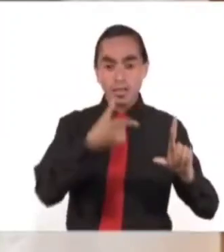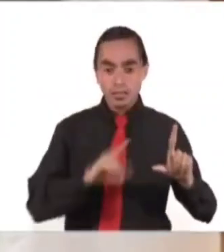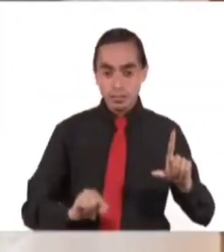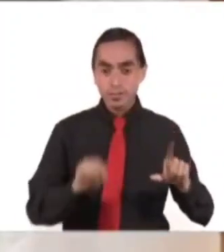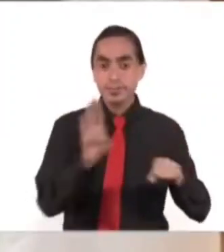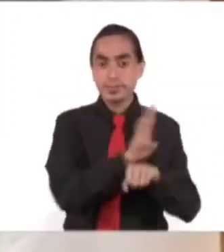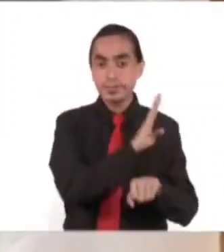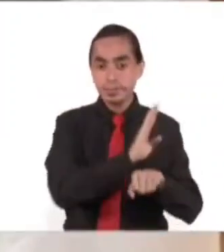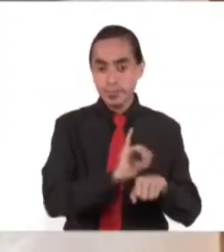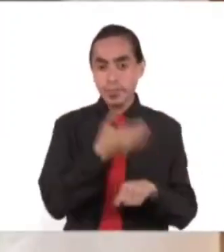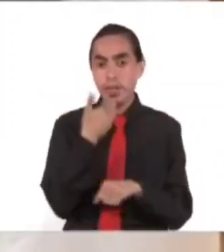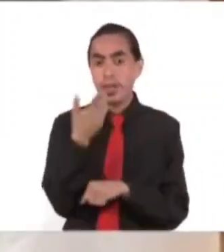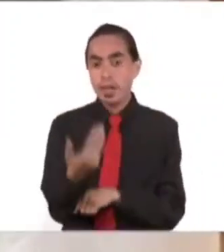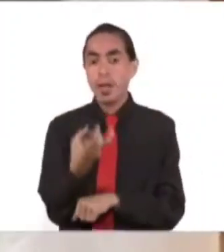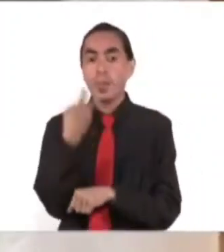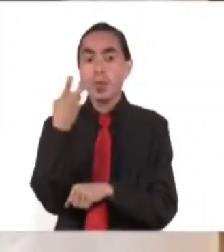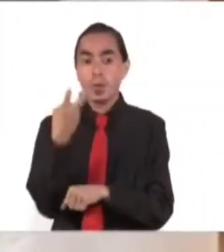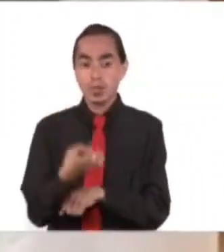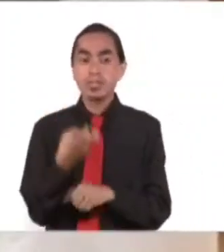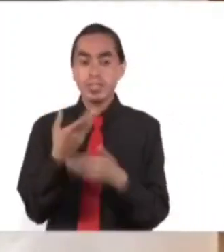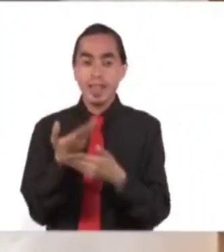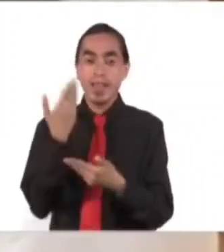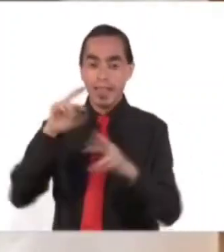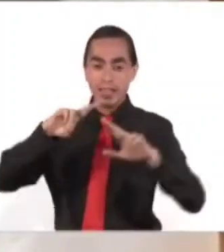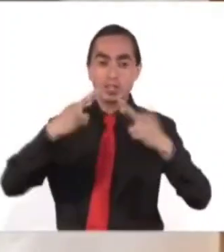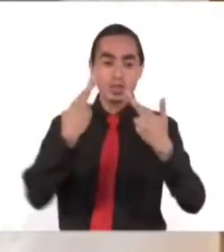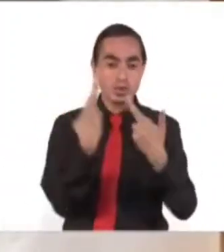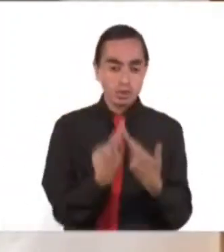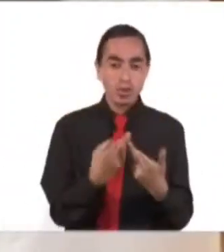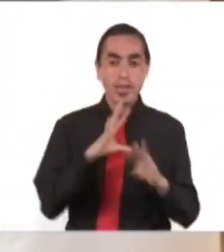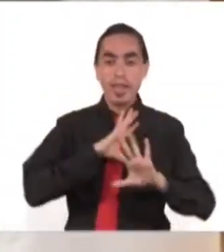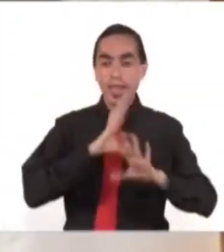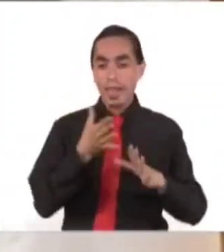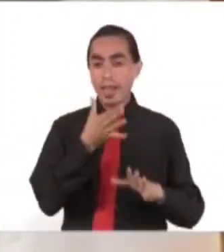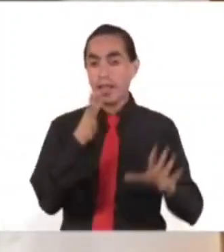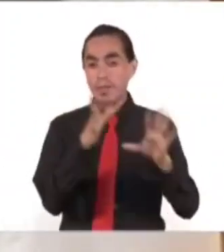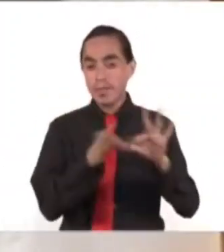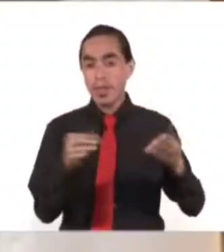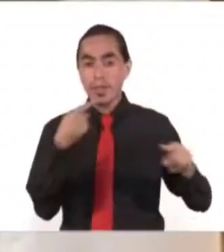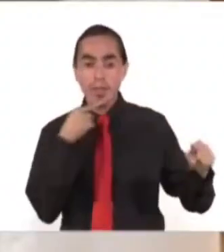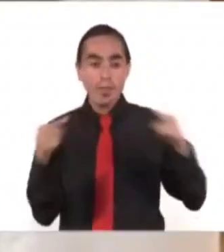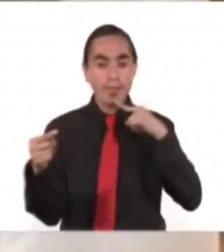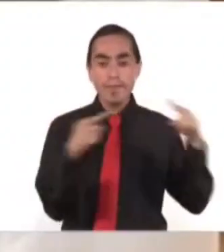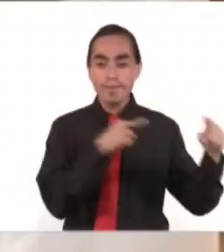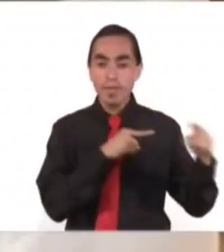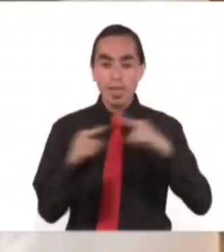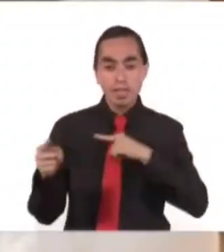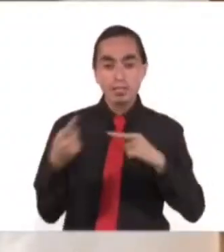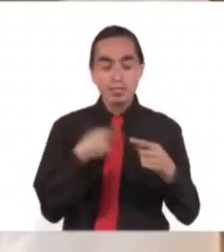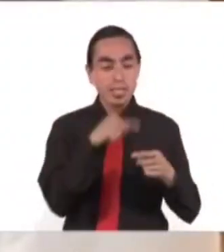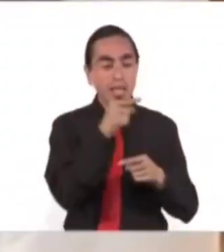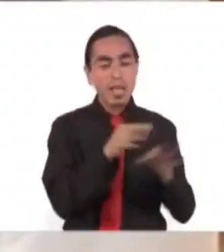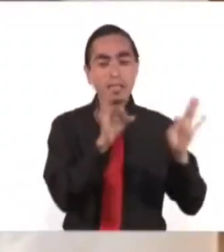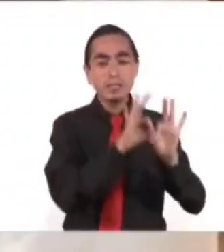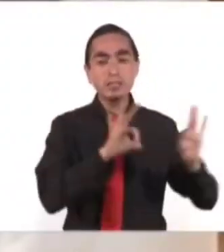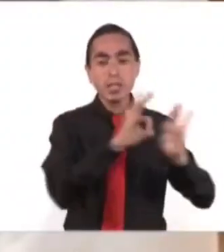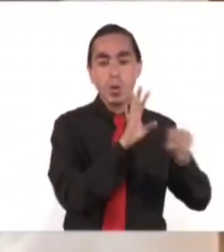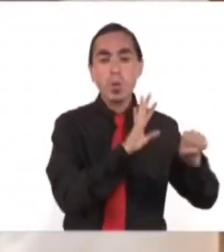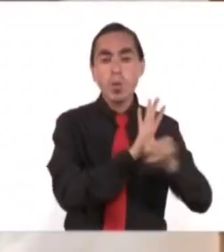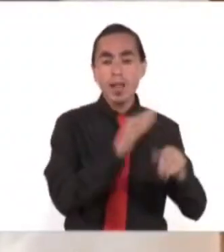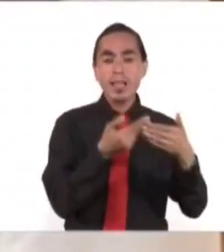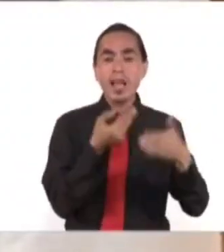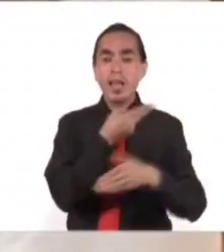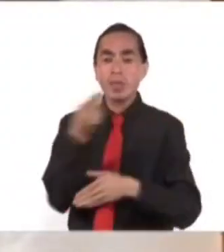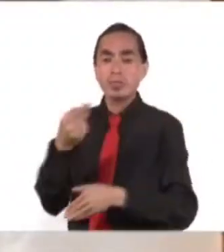Y por eso hemos discutido en esas reuniones para cada uno de los estados cuáles son las prioridades. Ustedes nos han